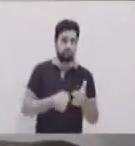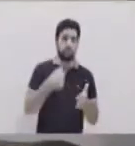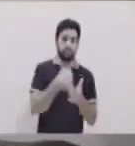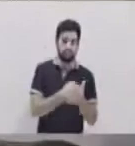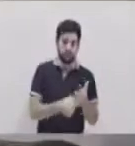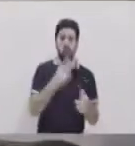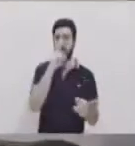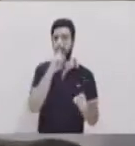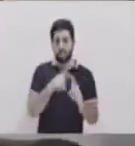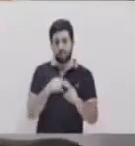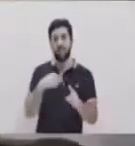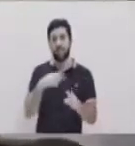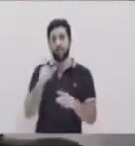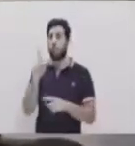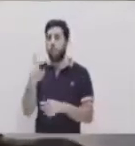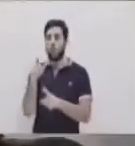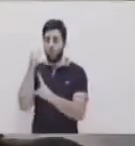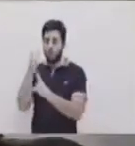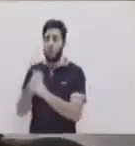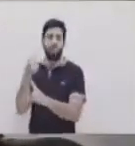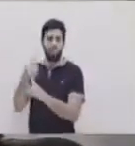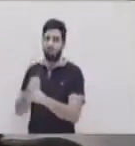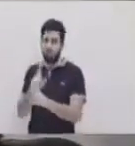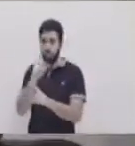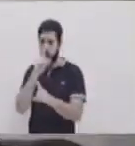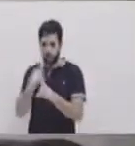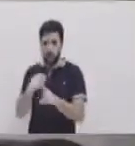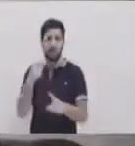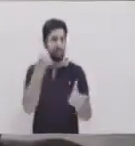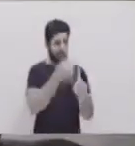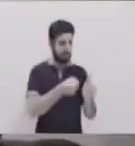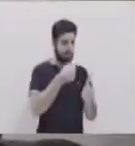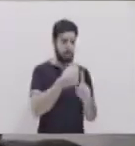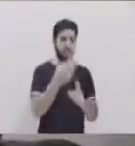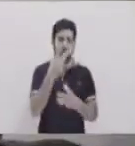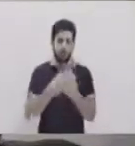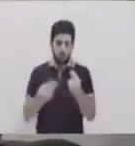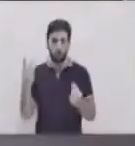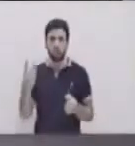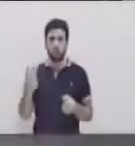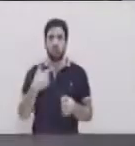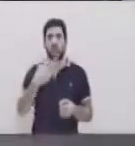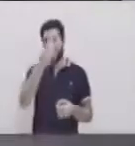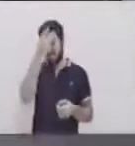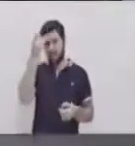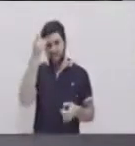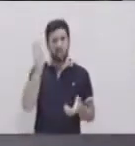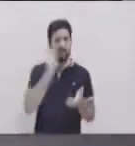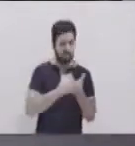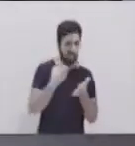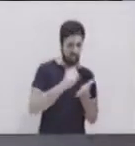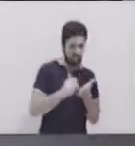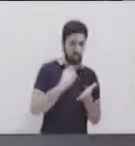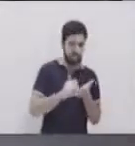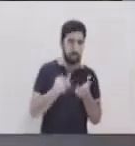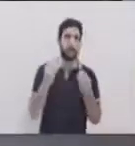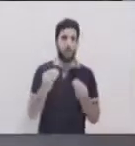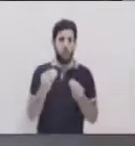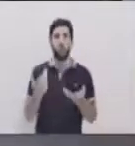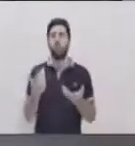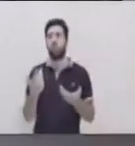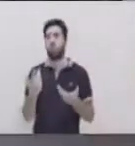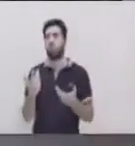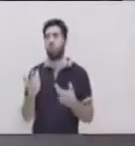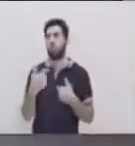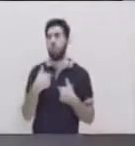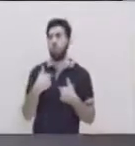esforzar en una cosa, también tenés que esforzarte en la otra. Entonces sí adelantaba bastante mis tareas, buscaba